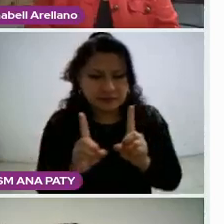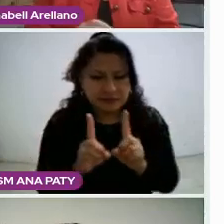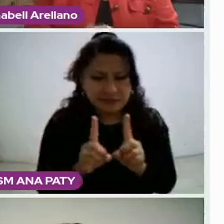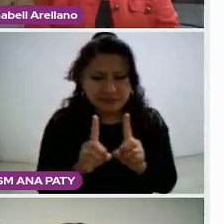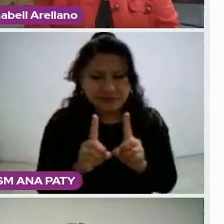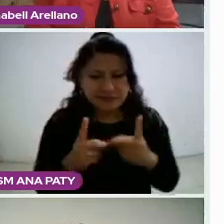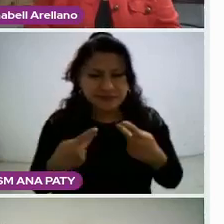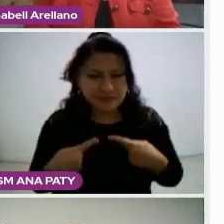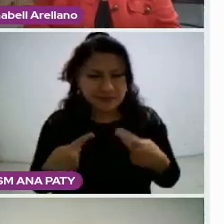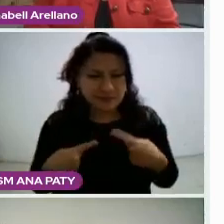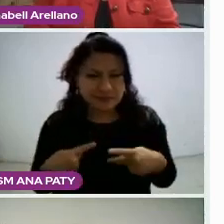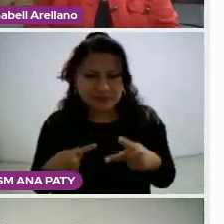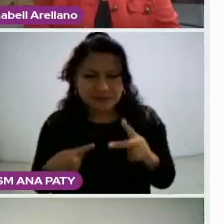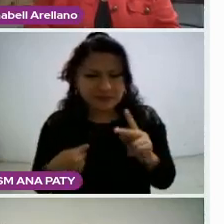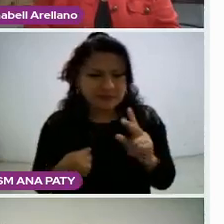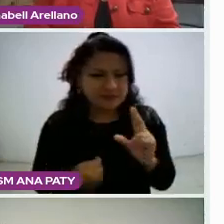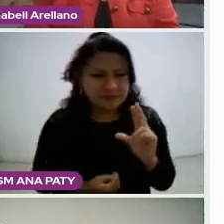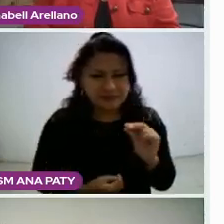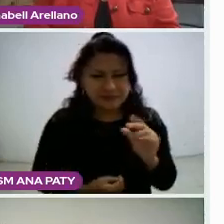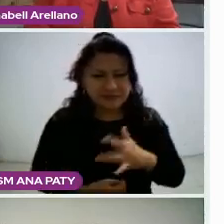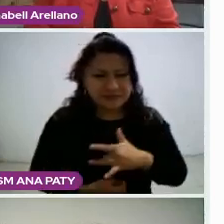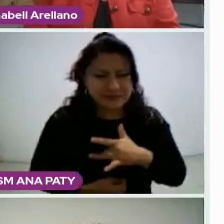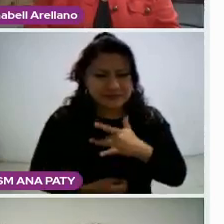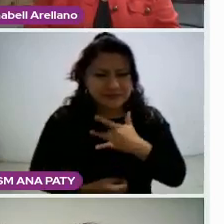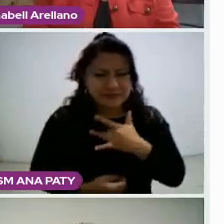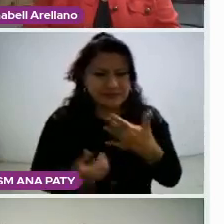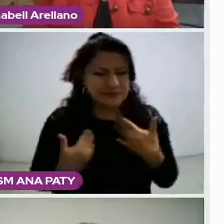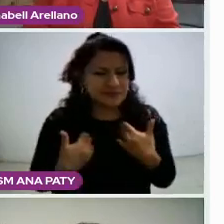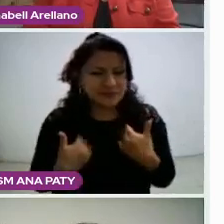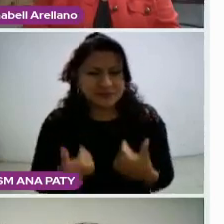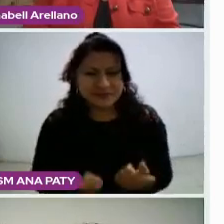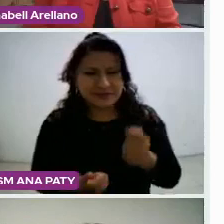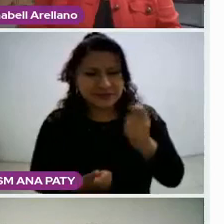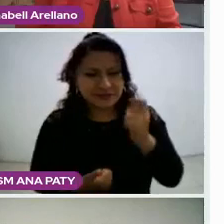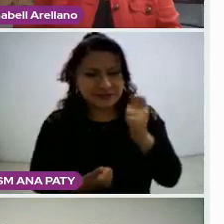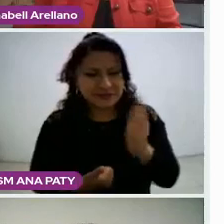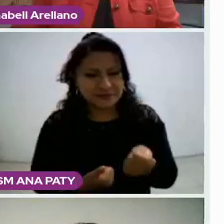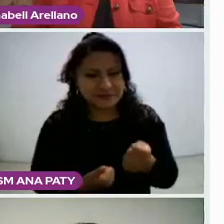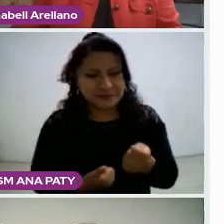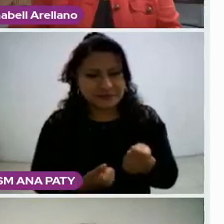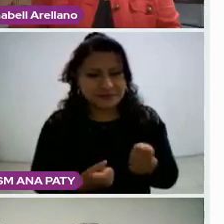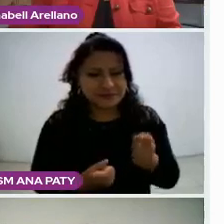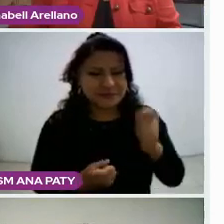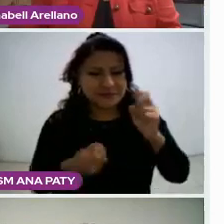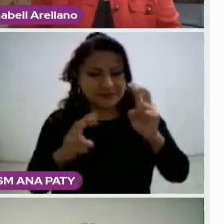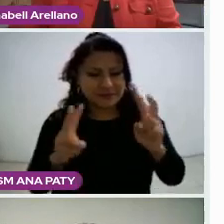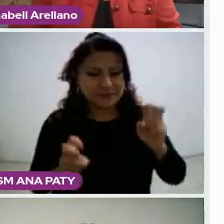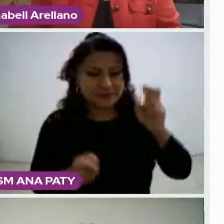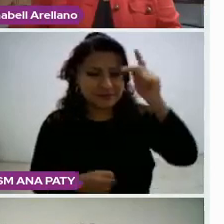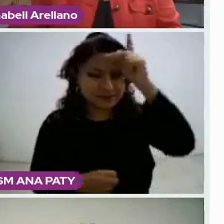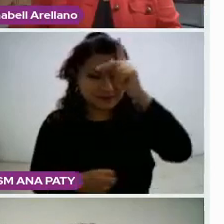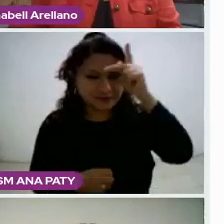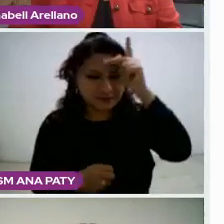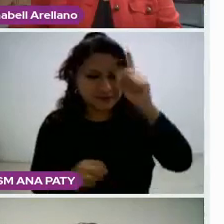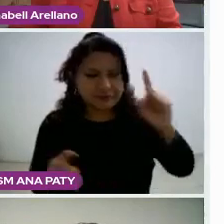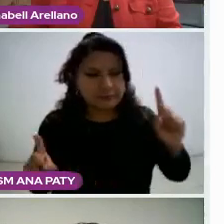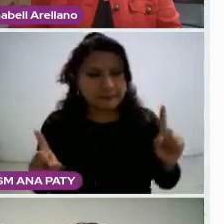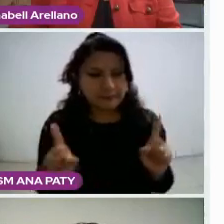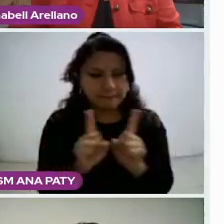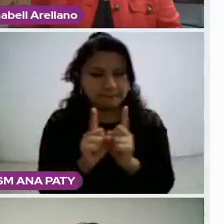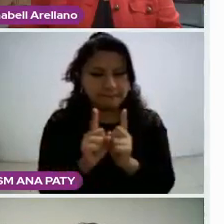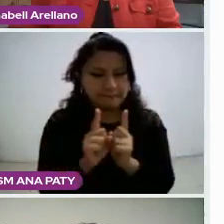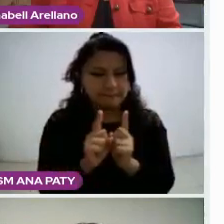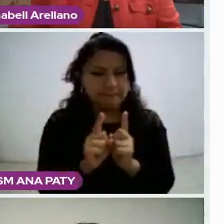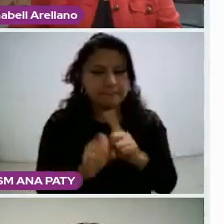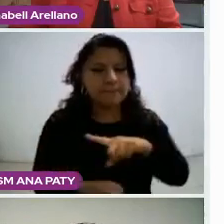estas emociones, y entonces eso es la parte psicológica. Digamos que ahorita lo estoy resumiendo, lo voy a decir un poco